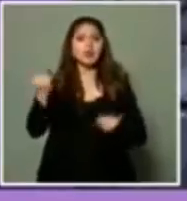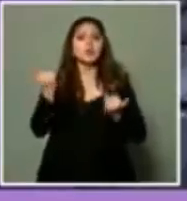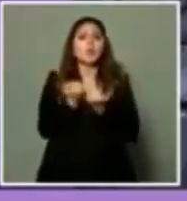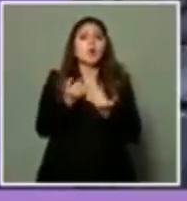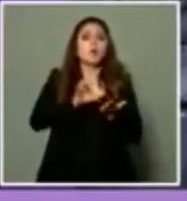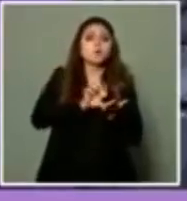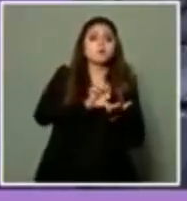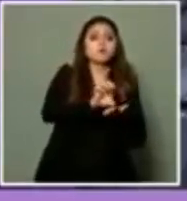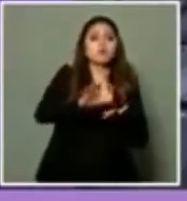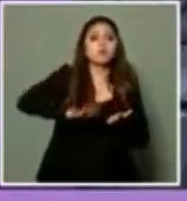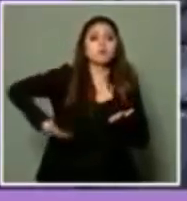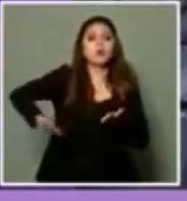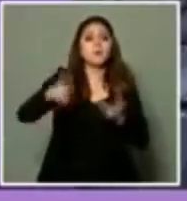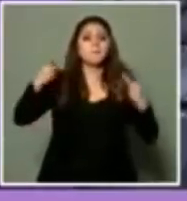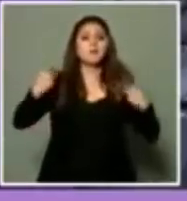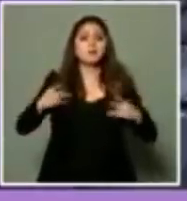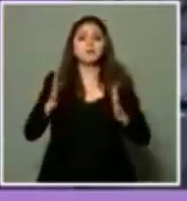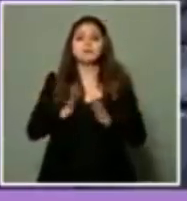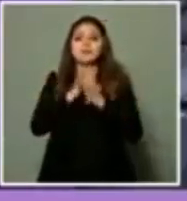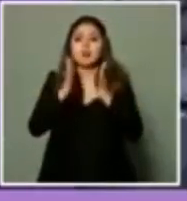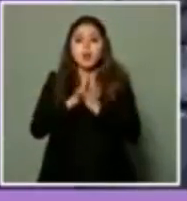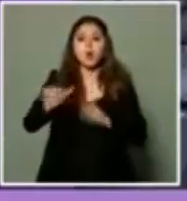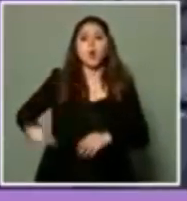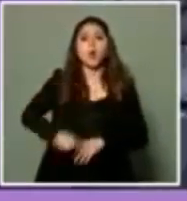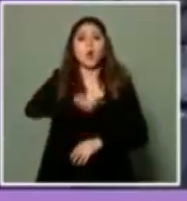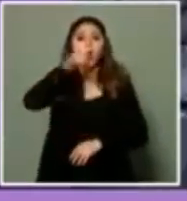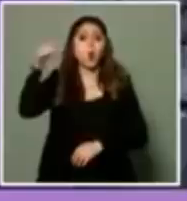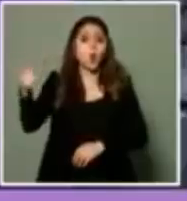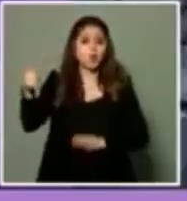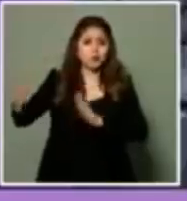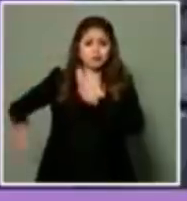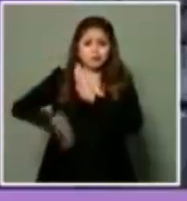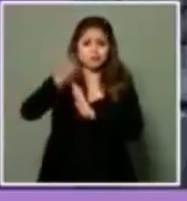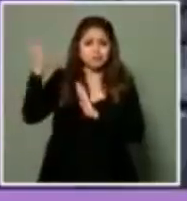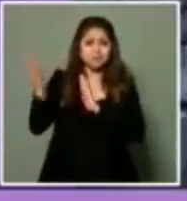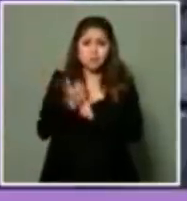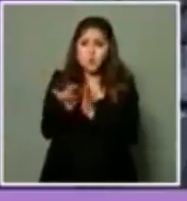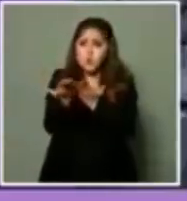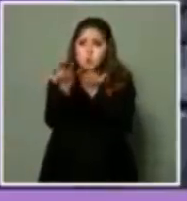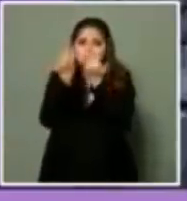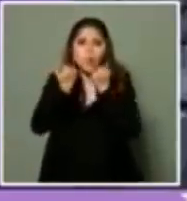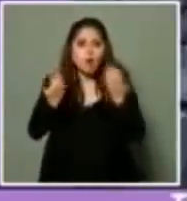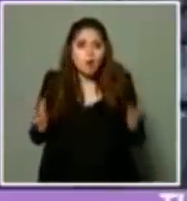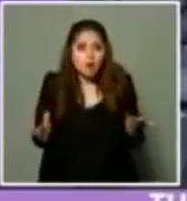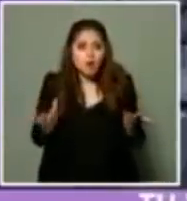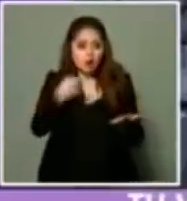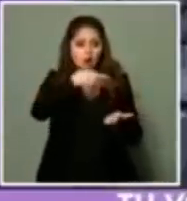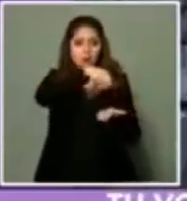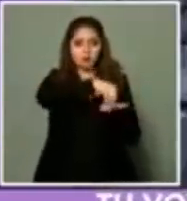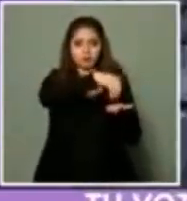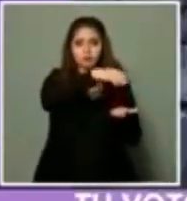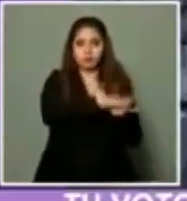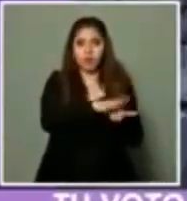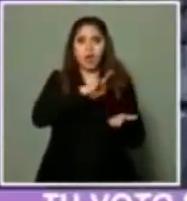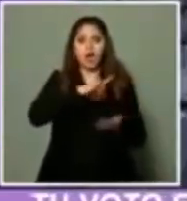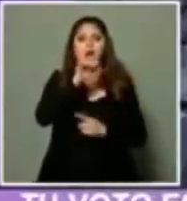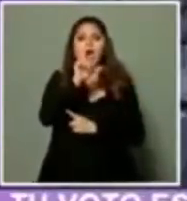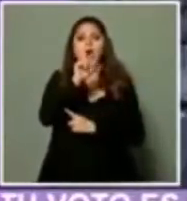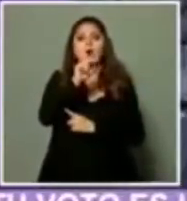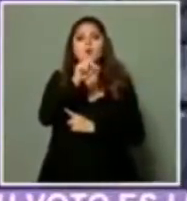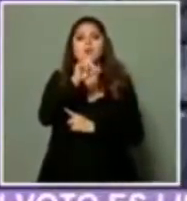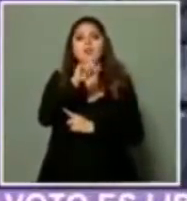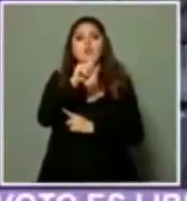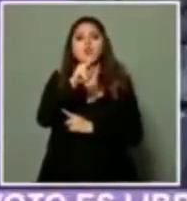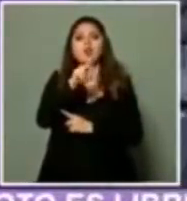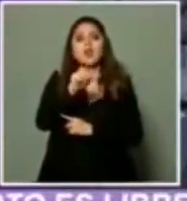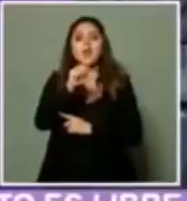presupuesto participativo, también de obras inexistentes. Eso lo marca la Auditoría Superior de la